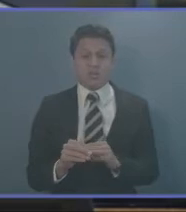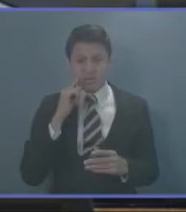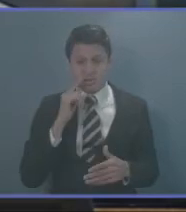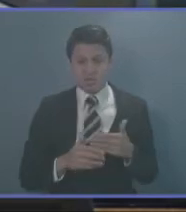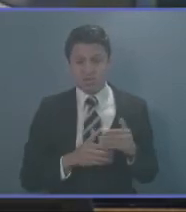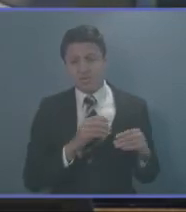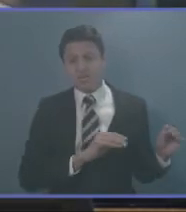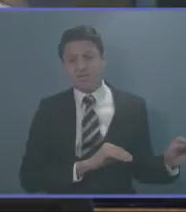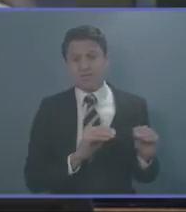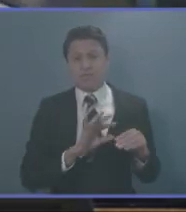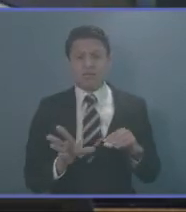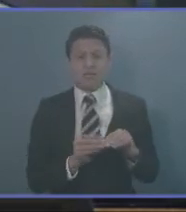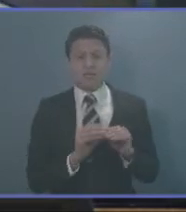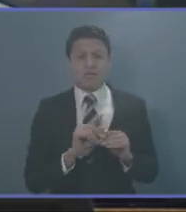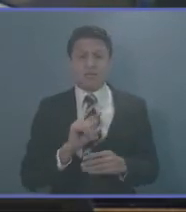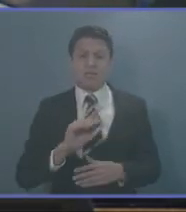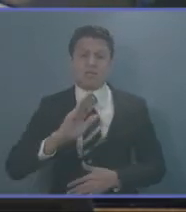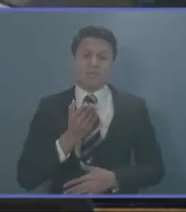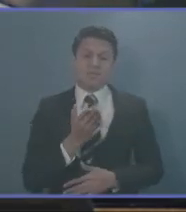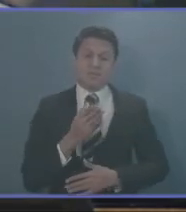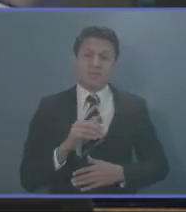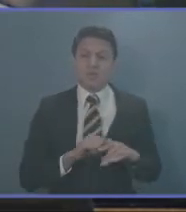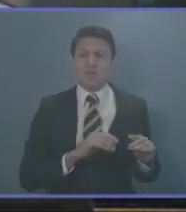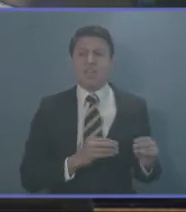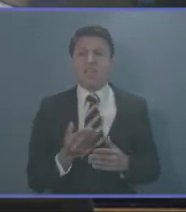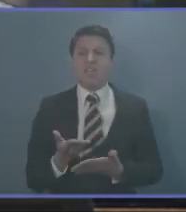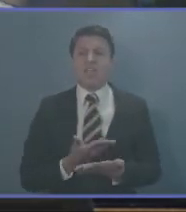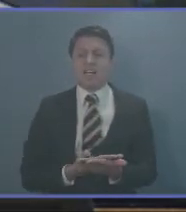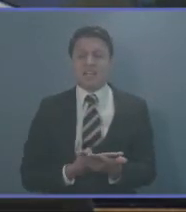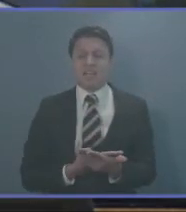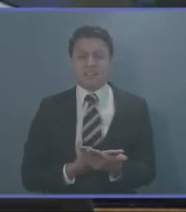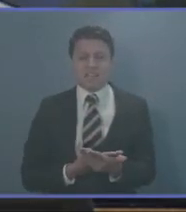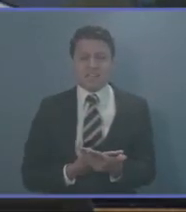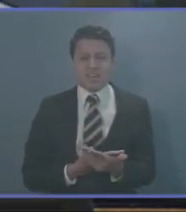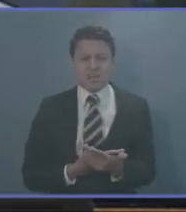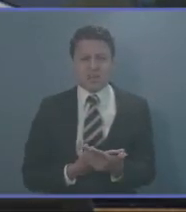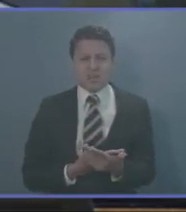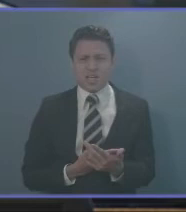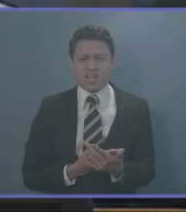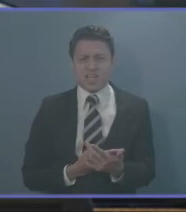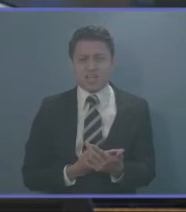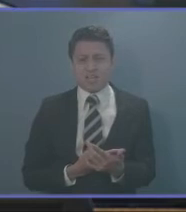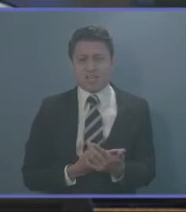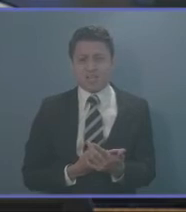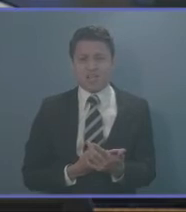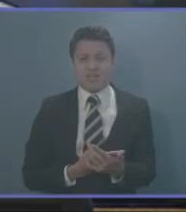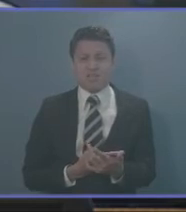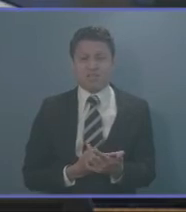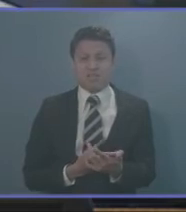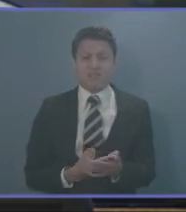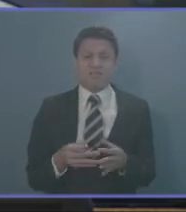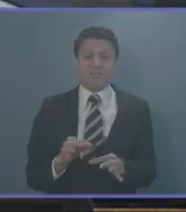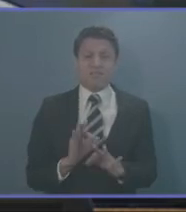más adicional por cada millar o fracción 50 centavos sobre el exceso de 3.000 dólares.